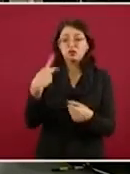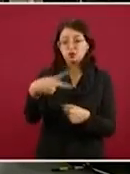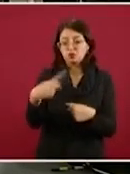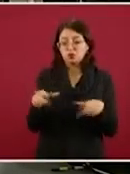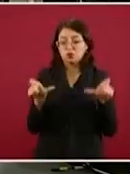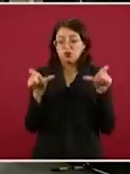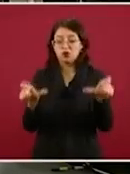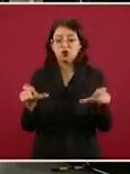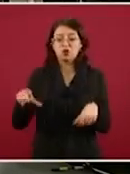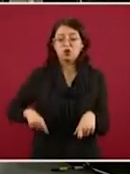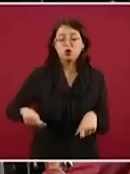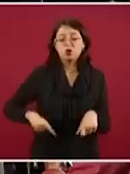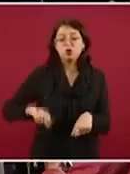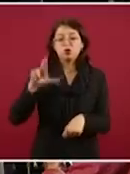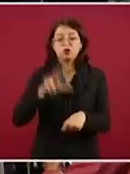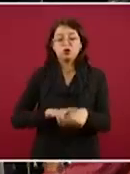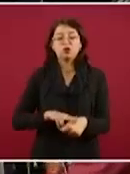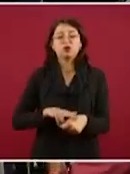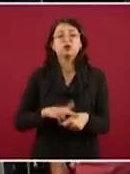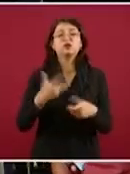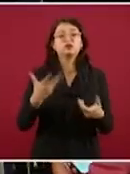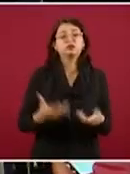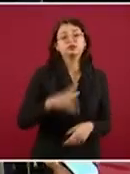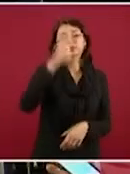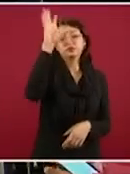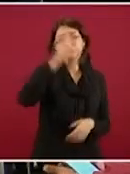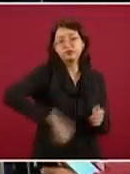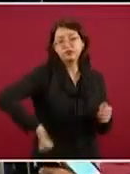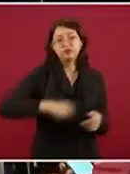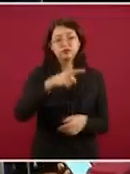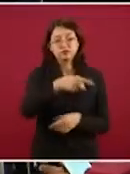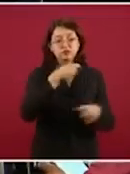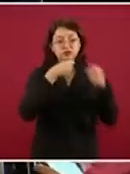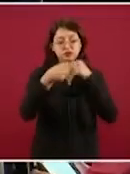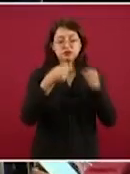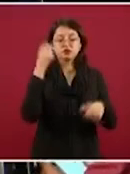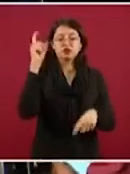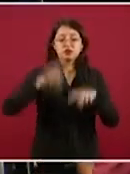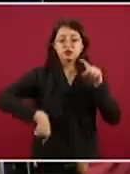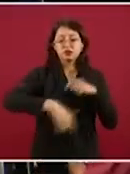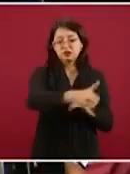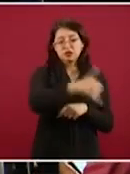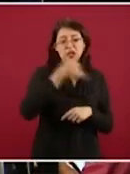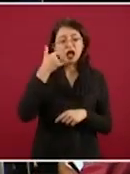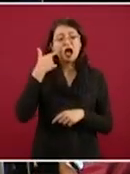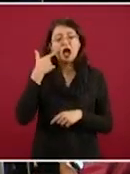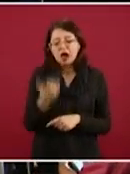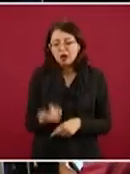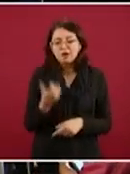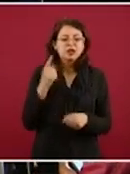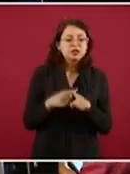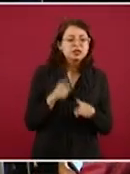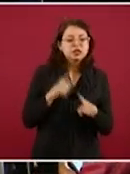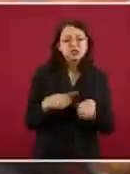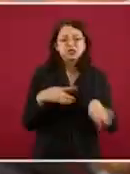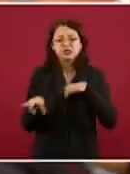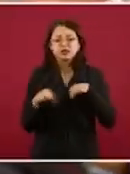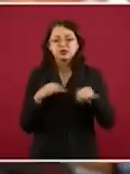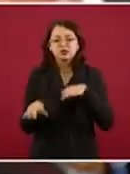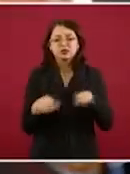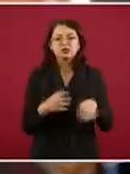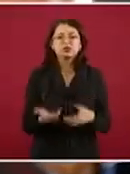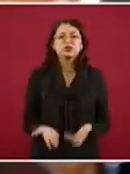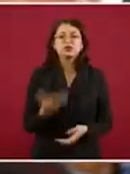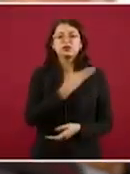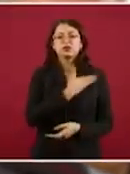del gobernador, en el sentido de que le arrebataron el celular al reportero para ver qué trabajos hacía y para quién.